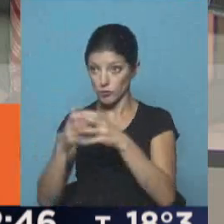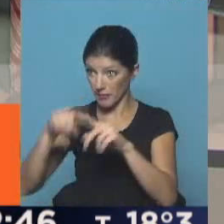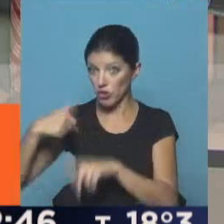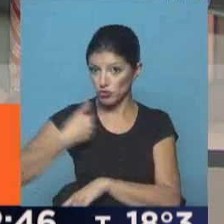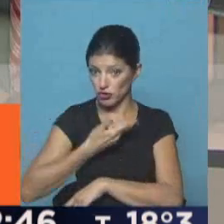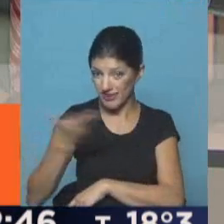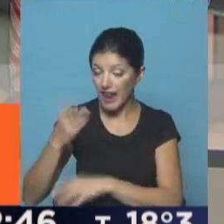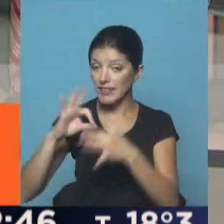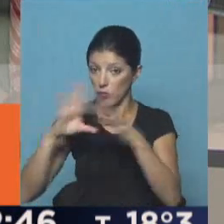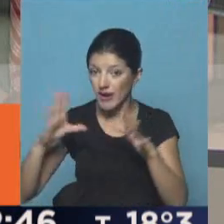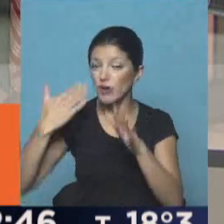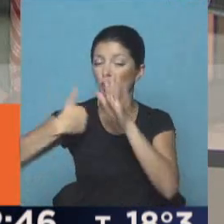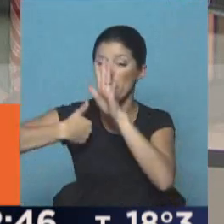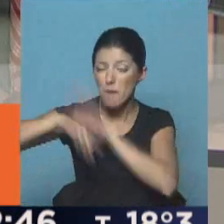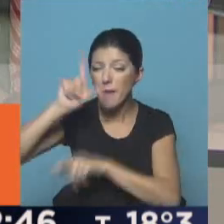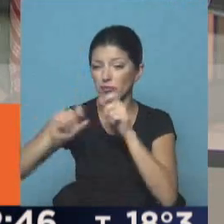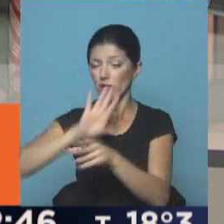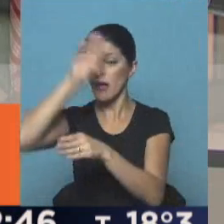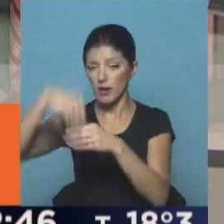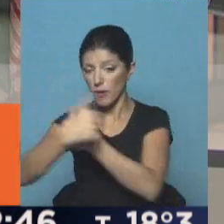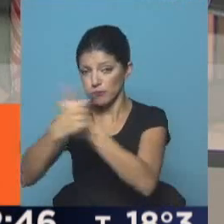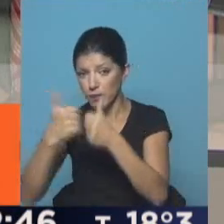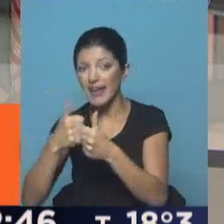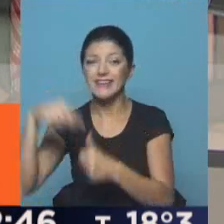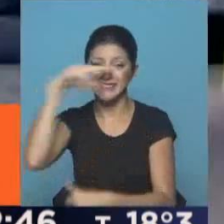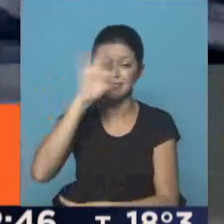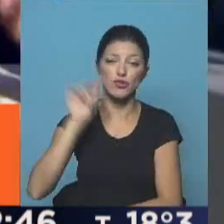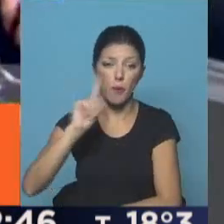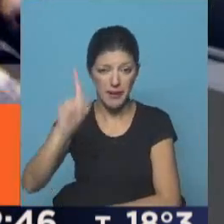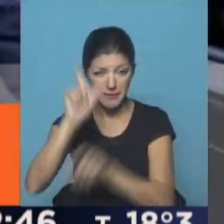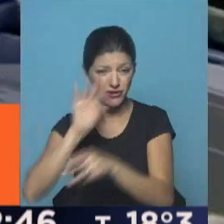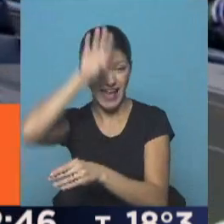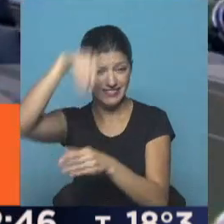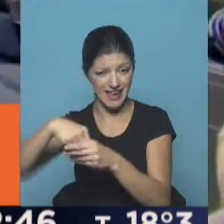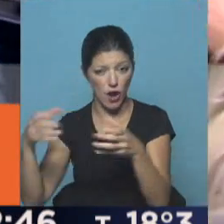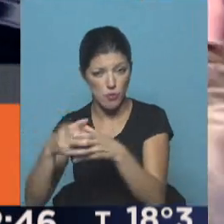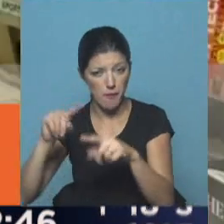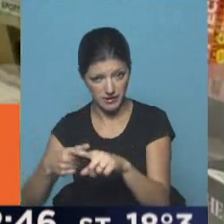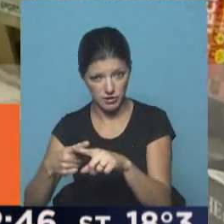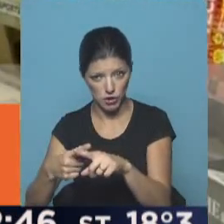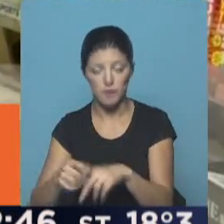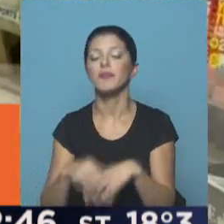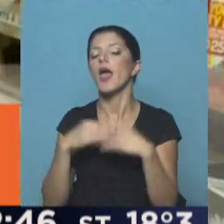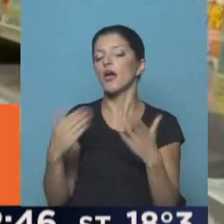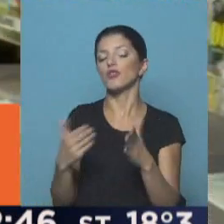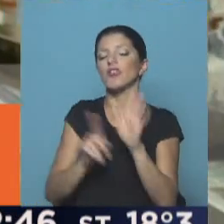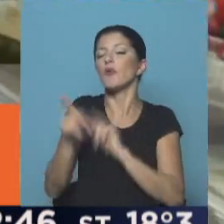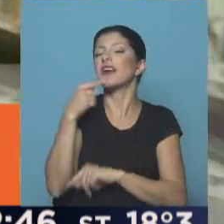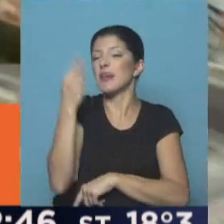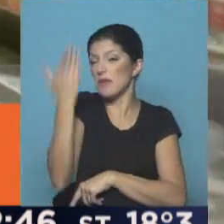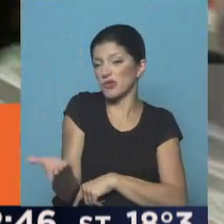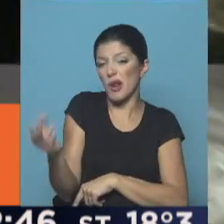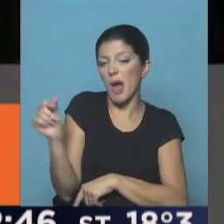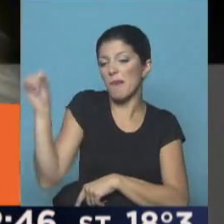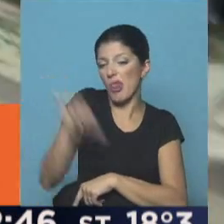con más militancia en toda Europa Occidental, llegando a los 700.000 miembros. Por lo tanto, el mito del Corbyn perdedor se